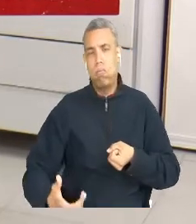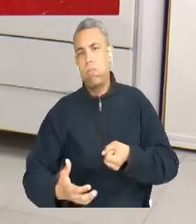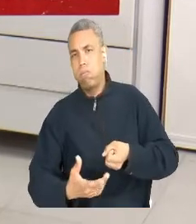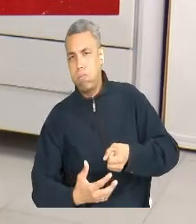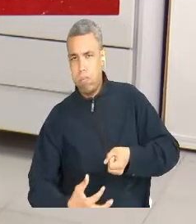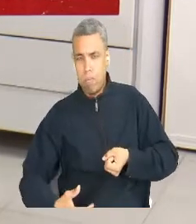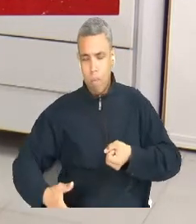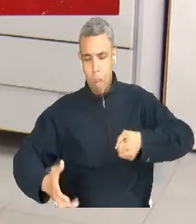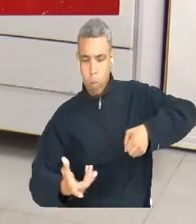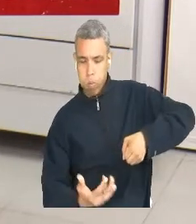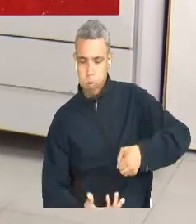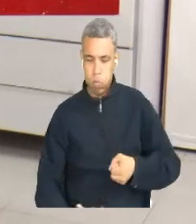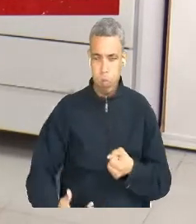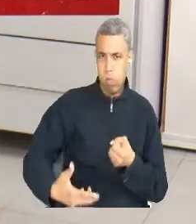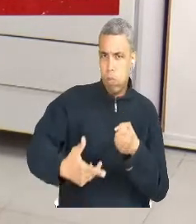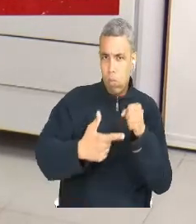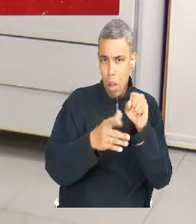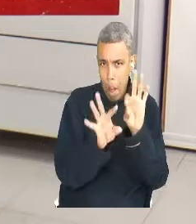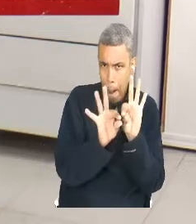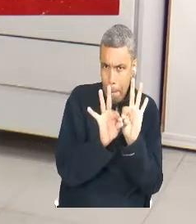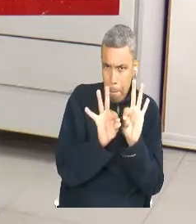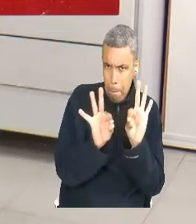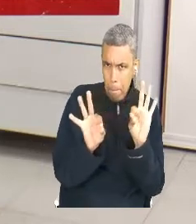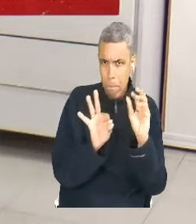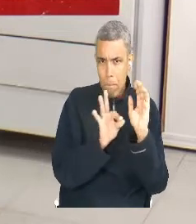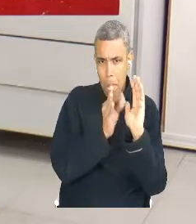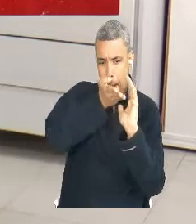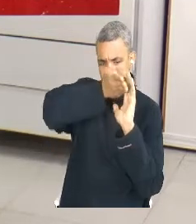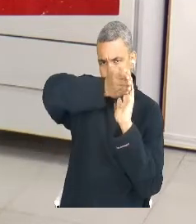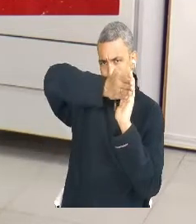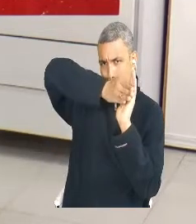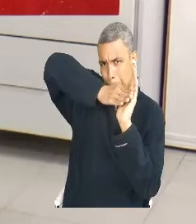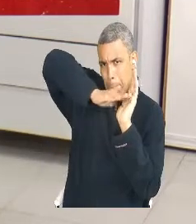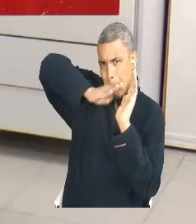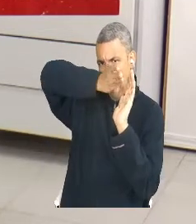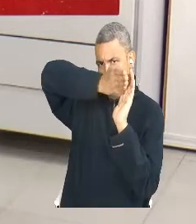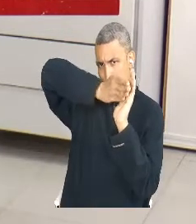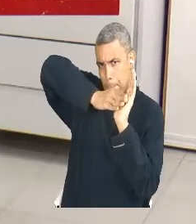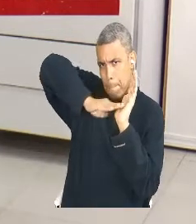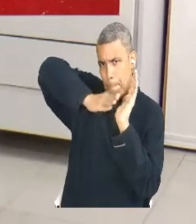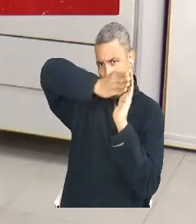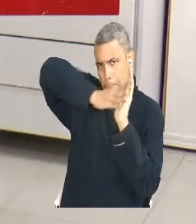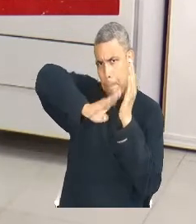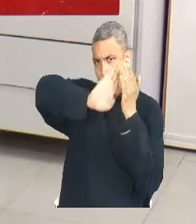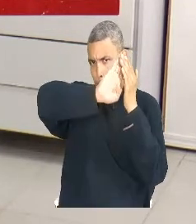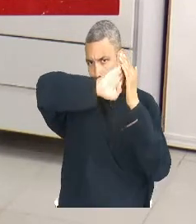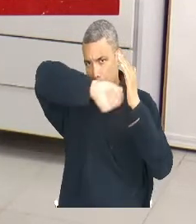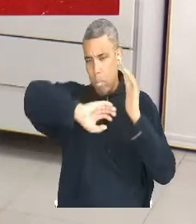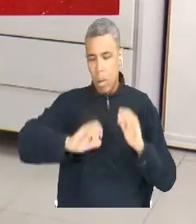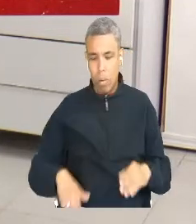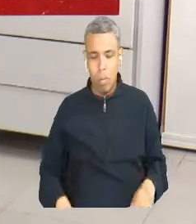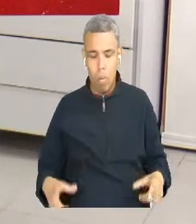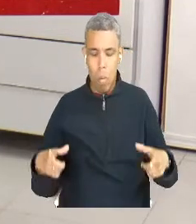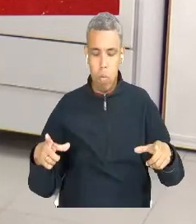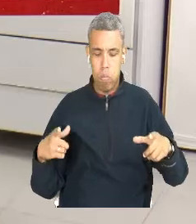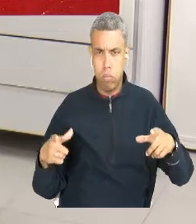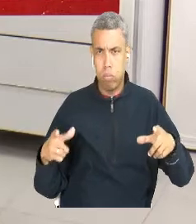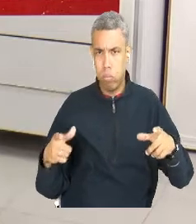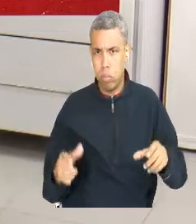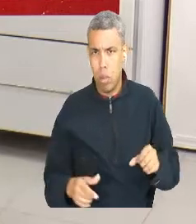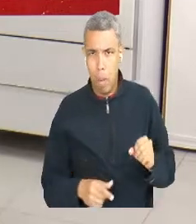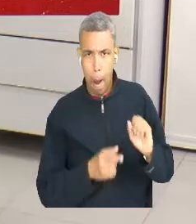quede sin grumos, que quede muy, muy, muy chévere. Okay. Hacer las tortillas, una sartén